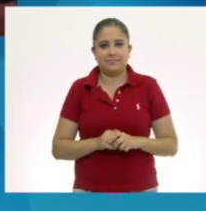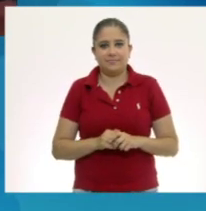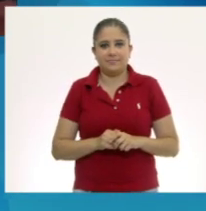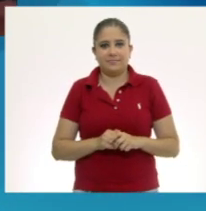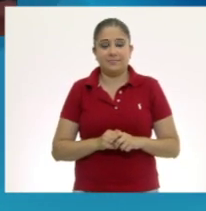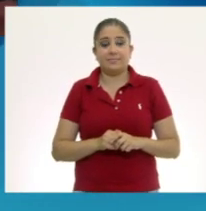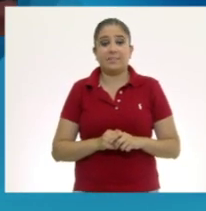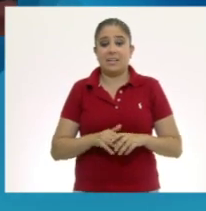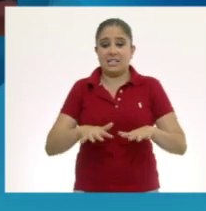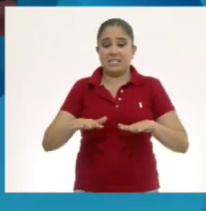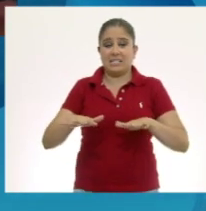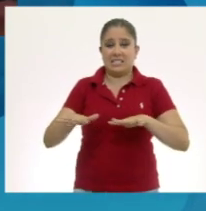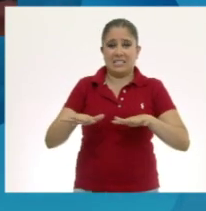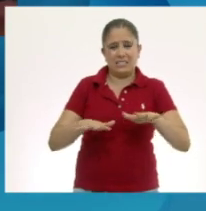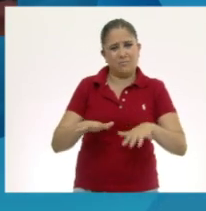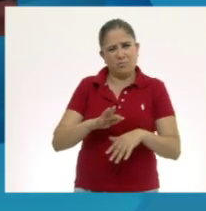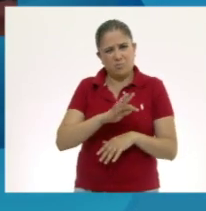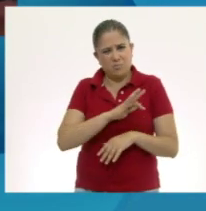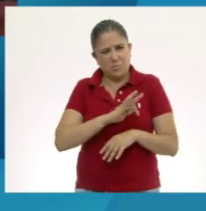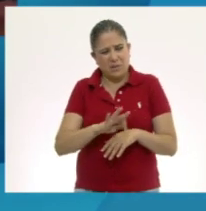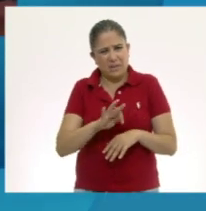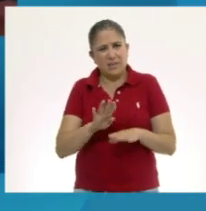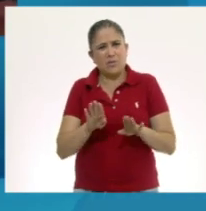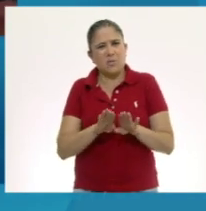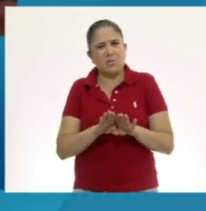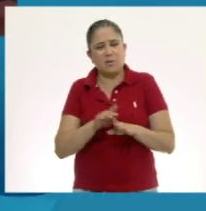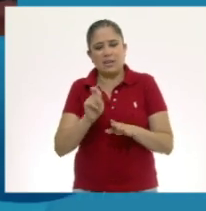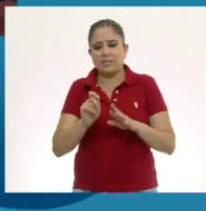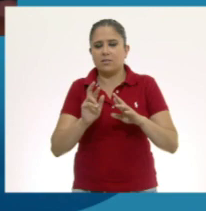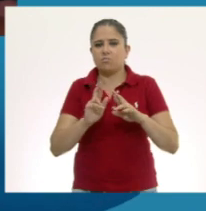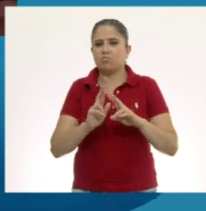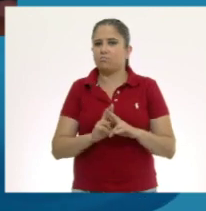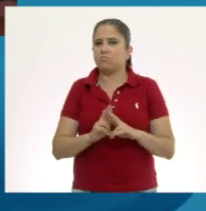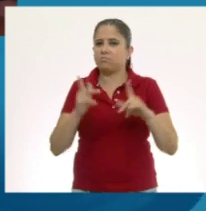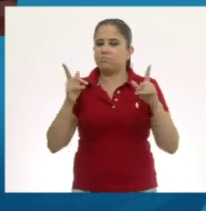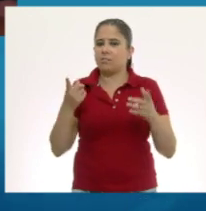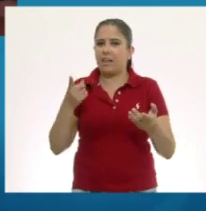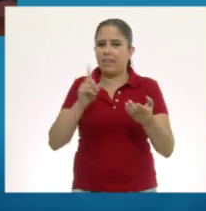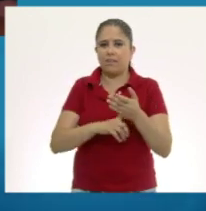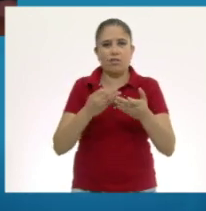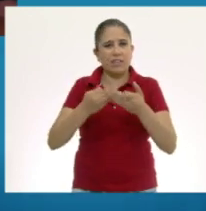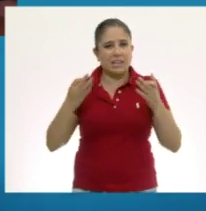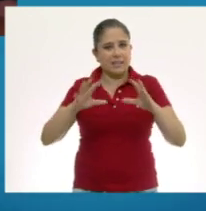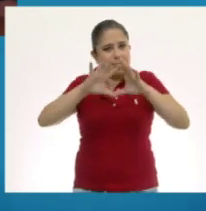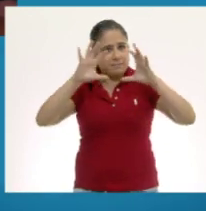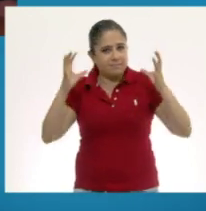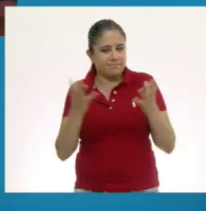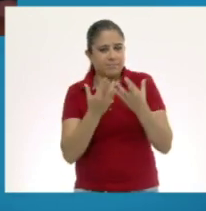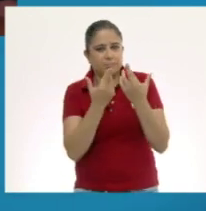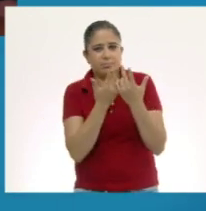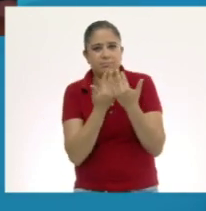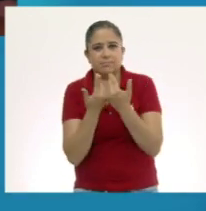Un sismo se puede considerar como una ruptura al interior de la Tierra.